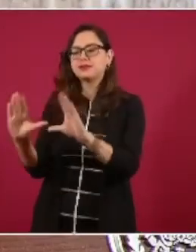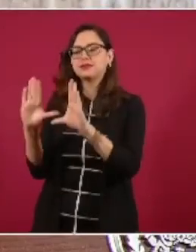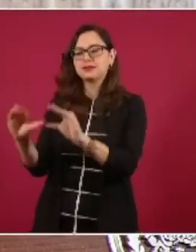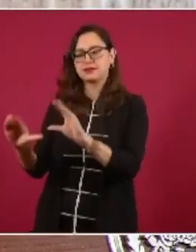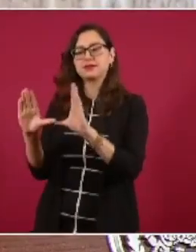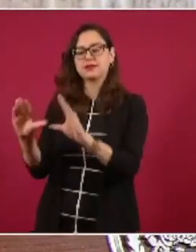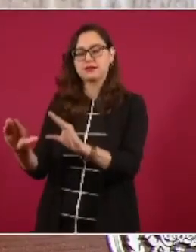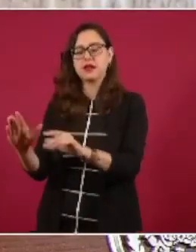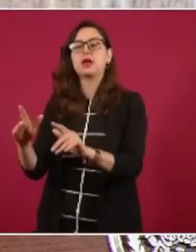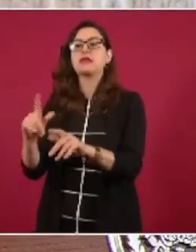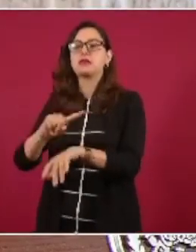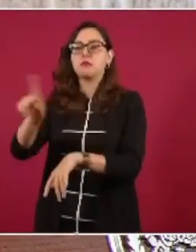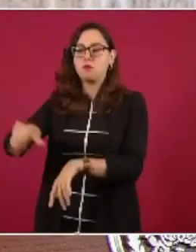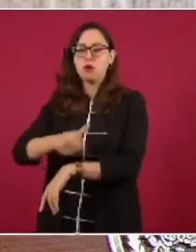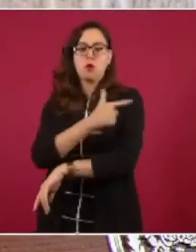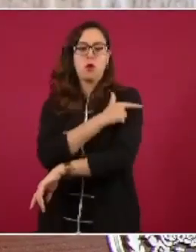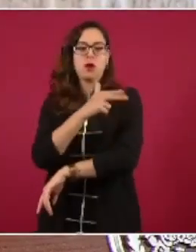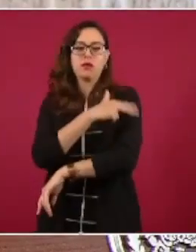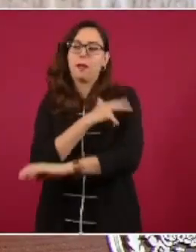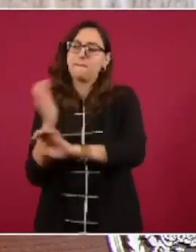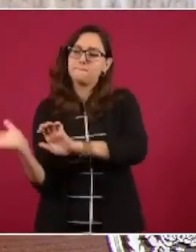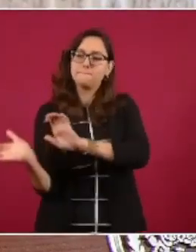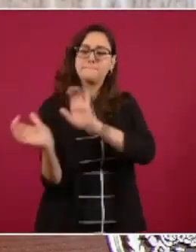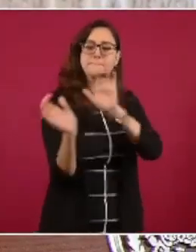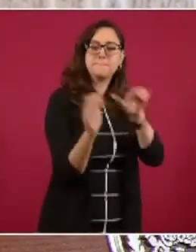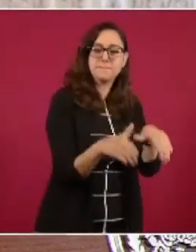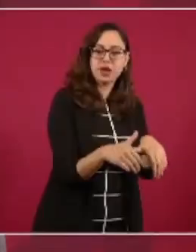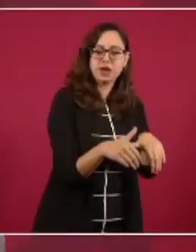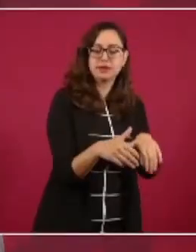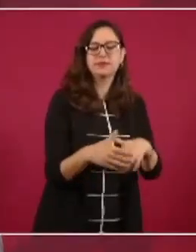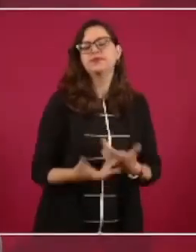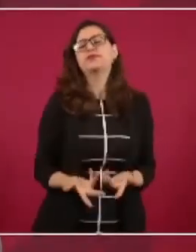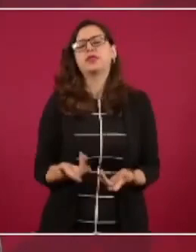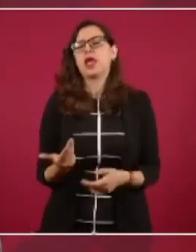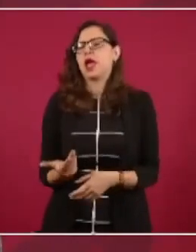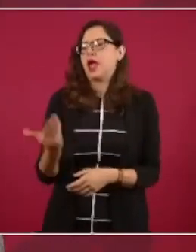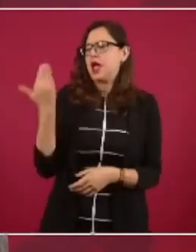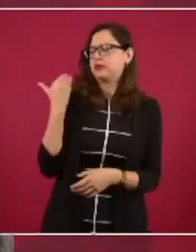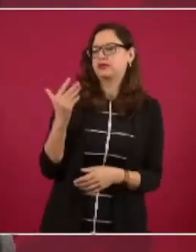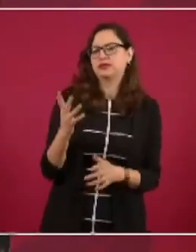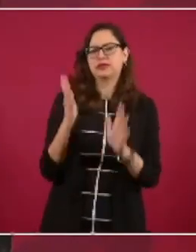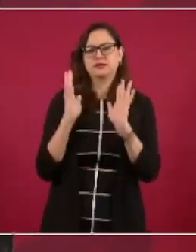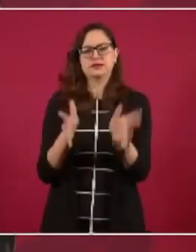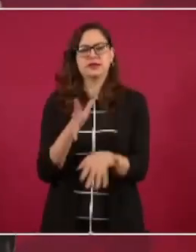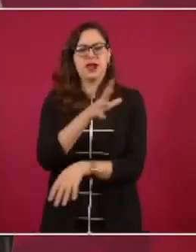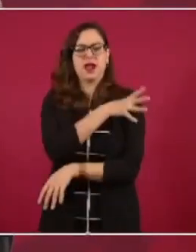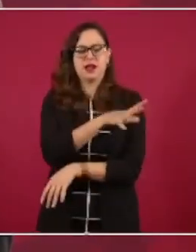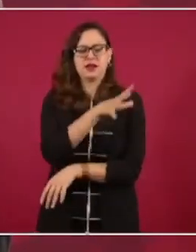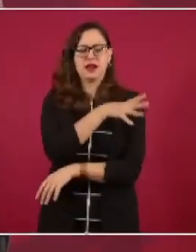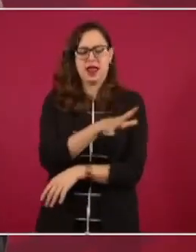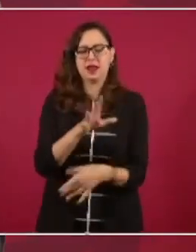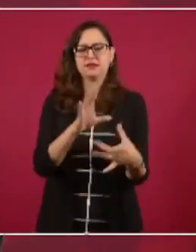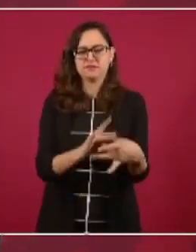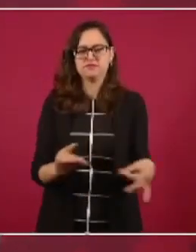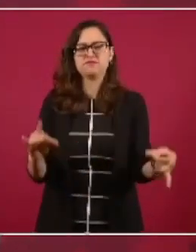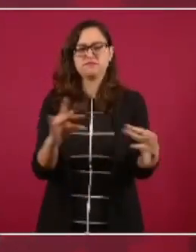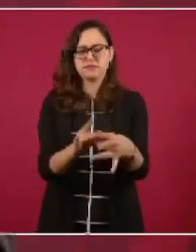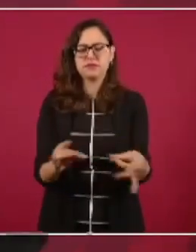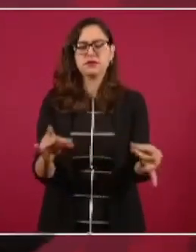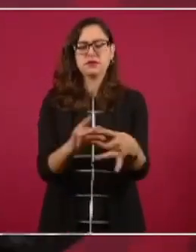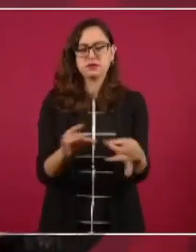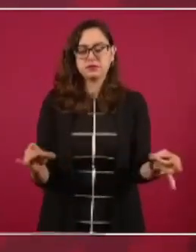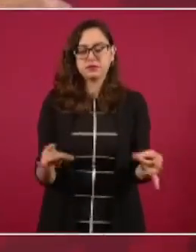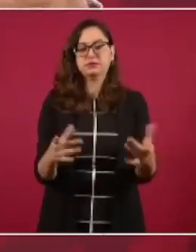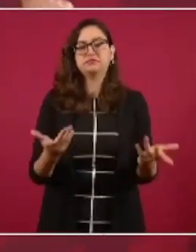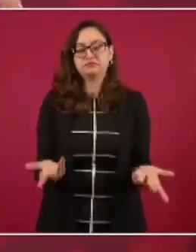integrantes de la Guardia Nacional. Ya lo explicó el general la vez pasada, el general Sandoval. Entonces va a